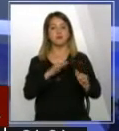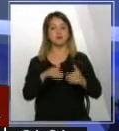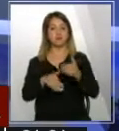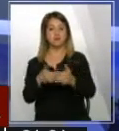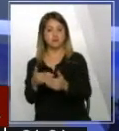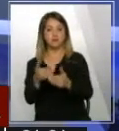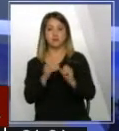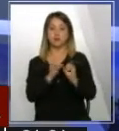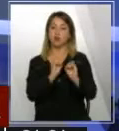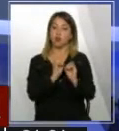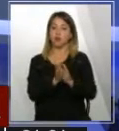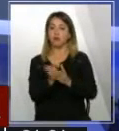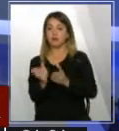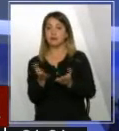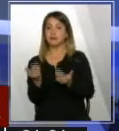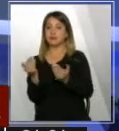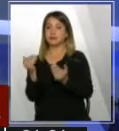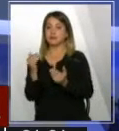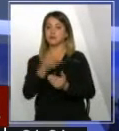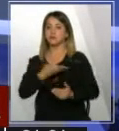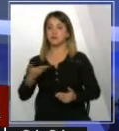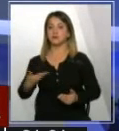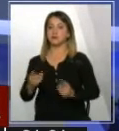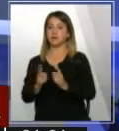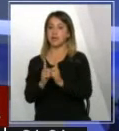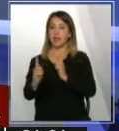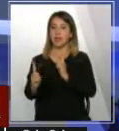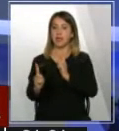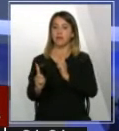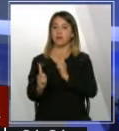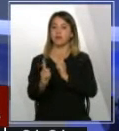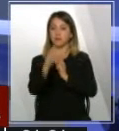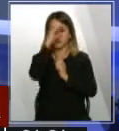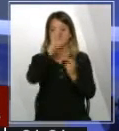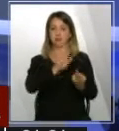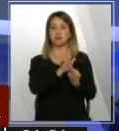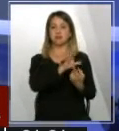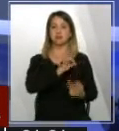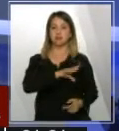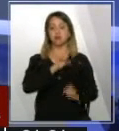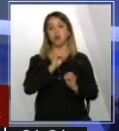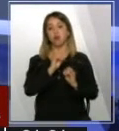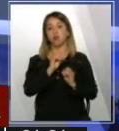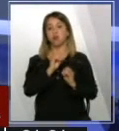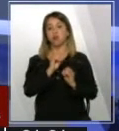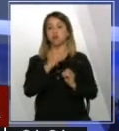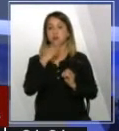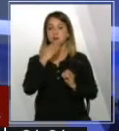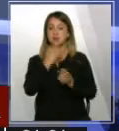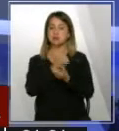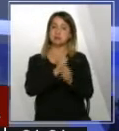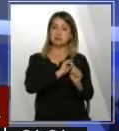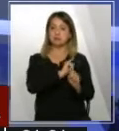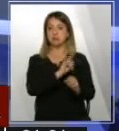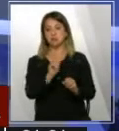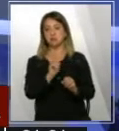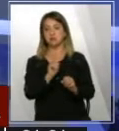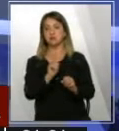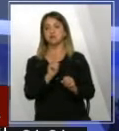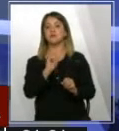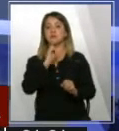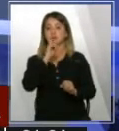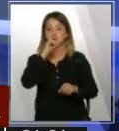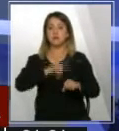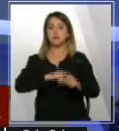perseverará en una aspiración presidencial que lo alejaría del rol como agente de Chile, o también declina explícitamente o no en favor de quien lleva un